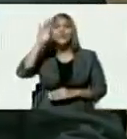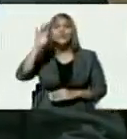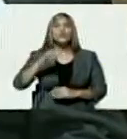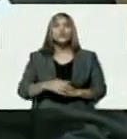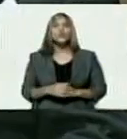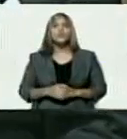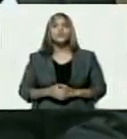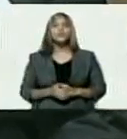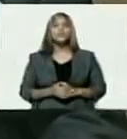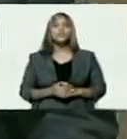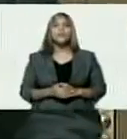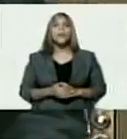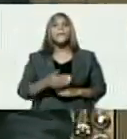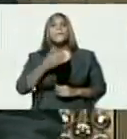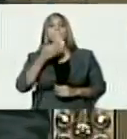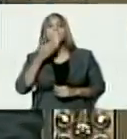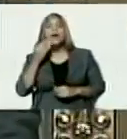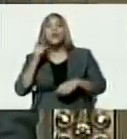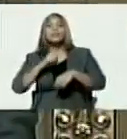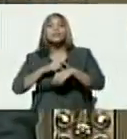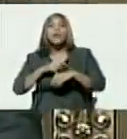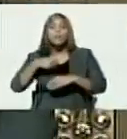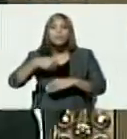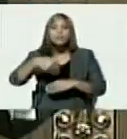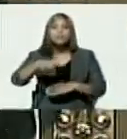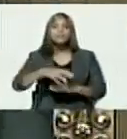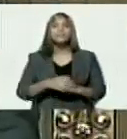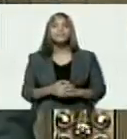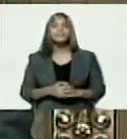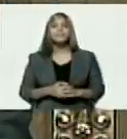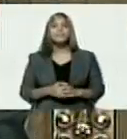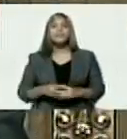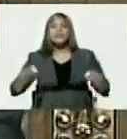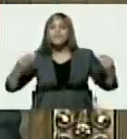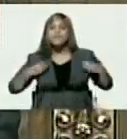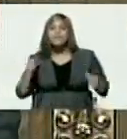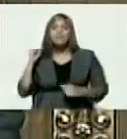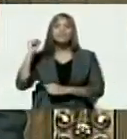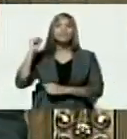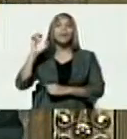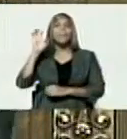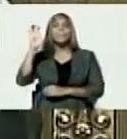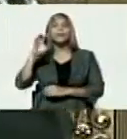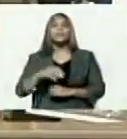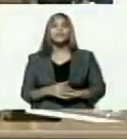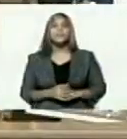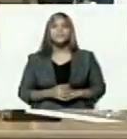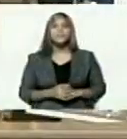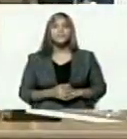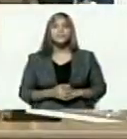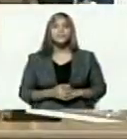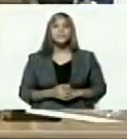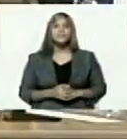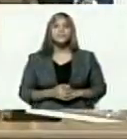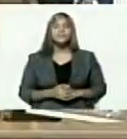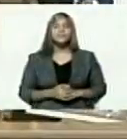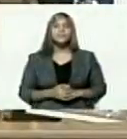horizontes y para mejores tiempos. ¡Viva la patria! ¡Viva!